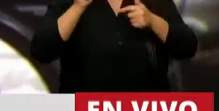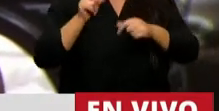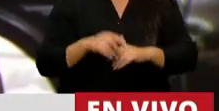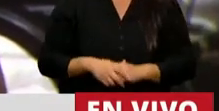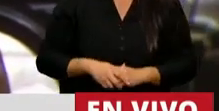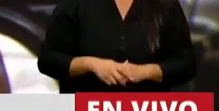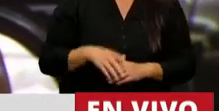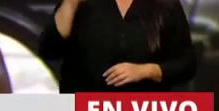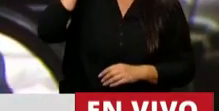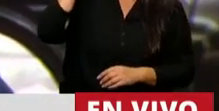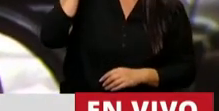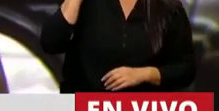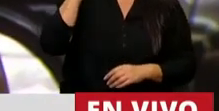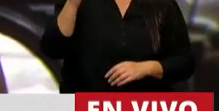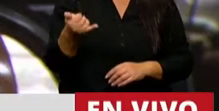¿Escucha? Sí.